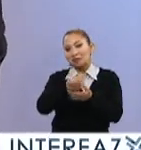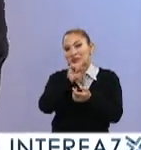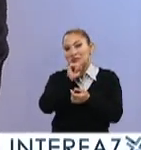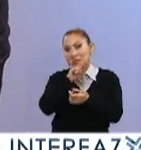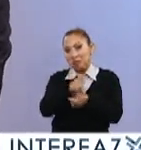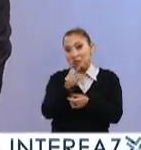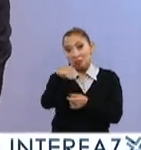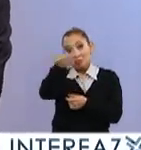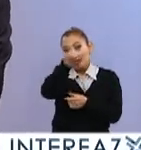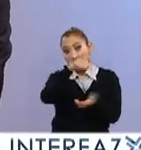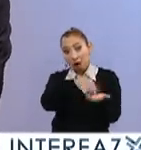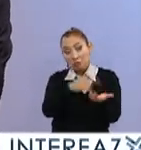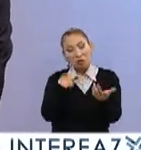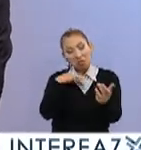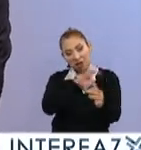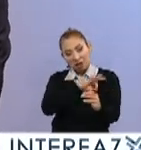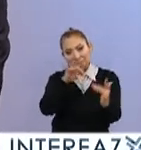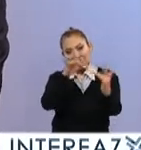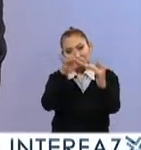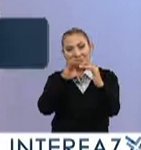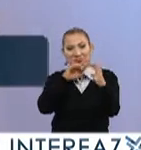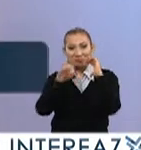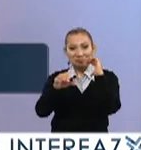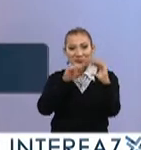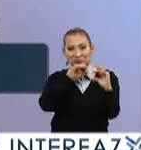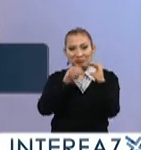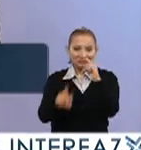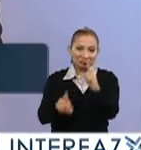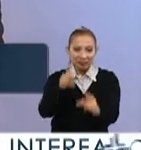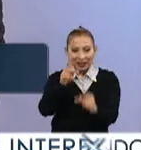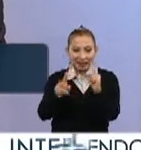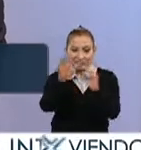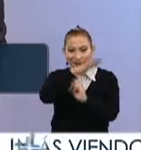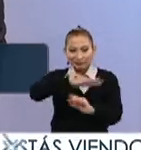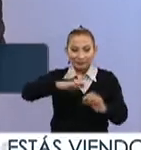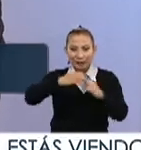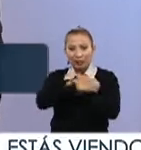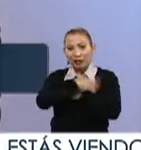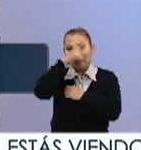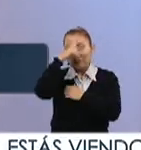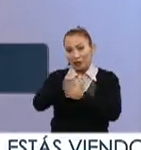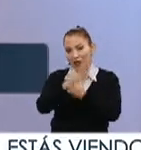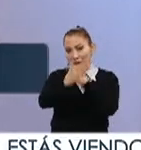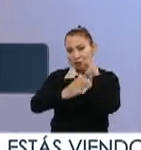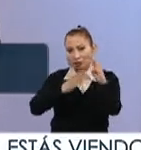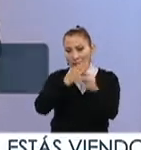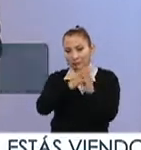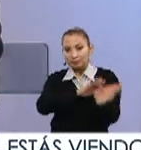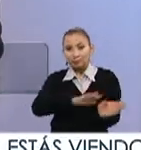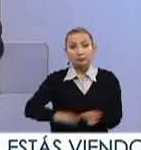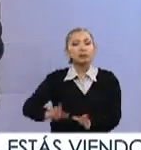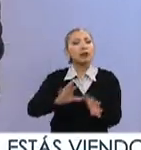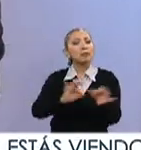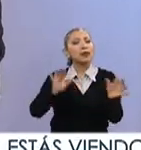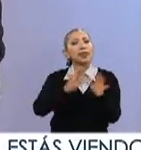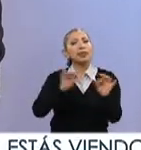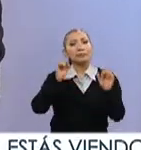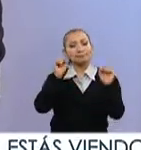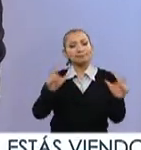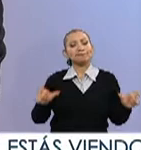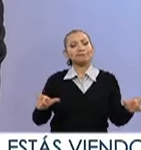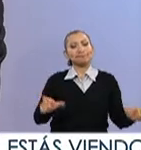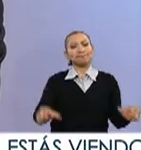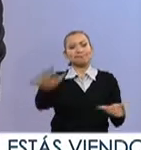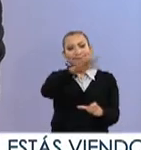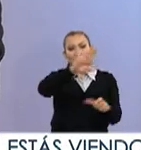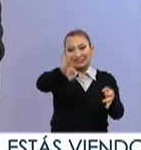que donde esté podemos mantener esta comunicación, este diálogo sobre el sector educativo en nuestro país y en el mundo. Le cuento que la seguridad en